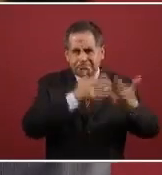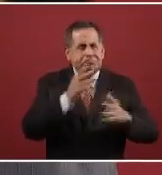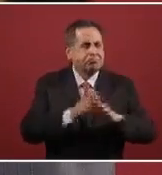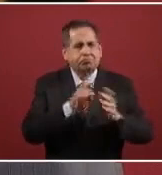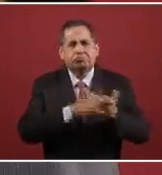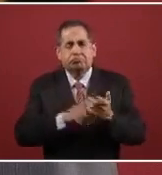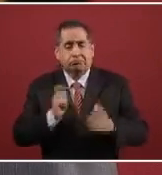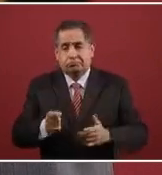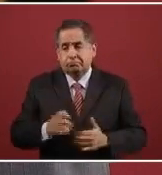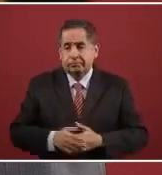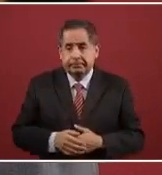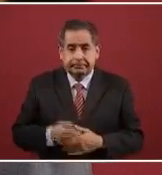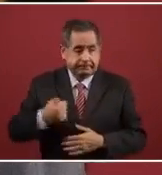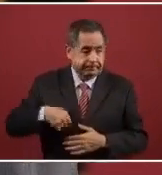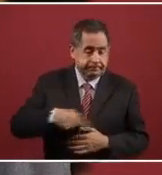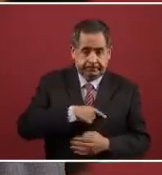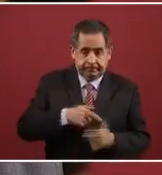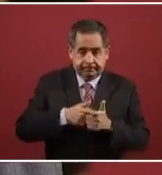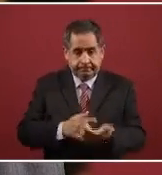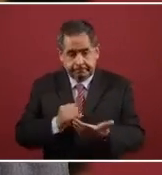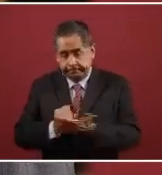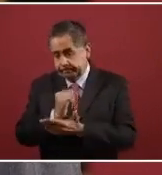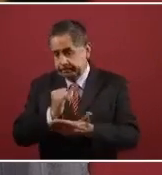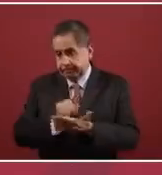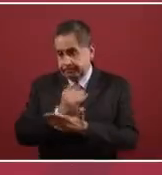para tomar decisiones.